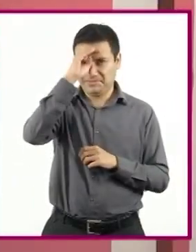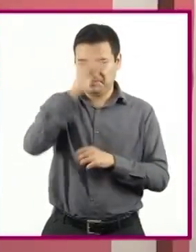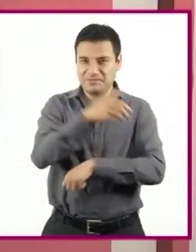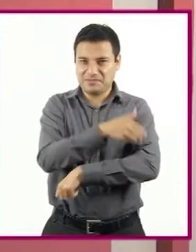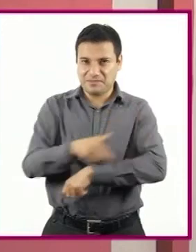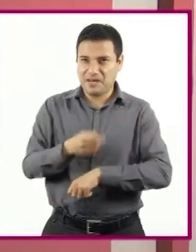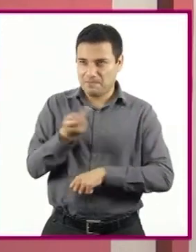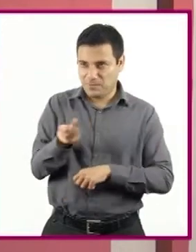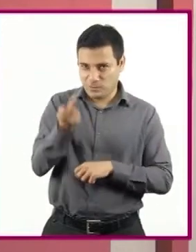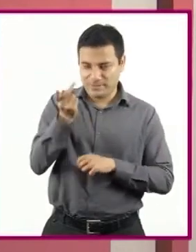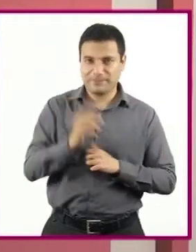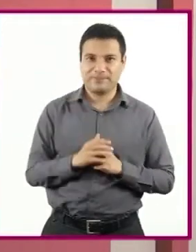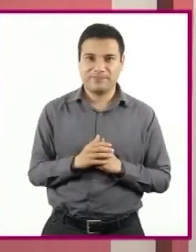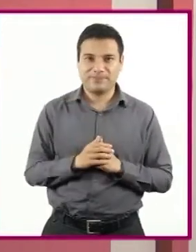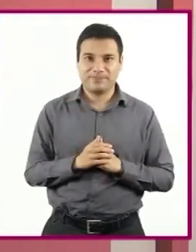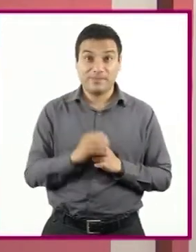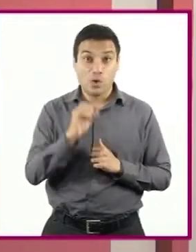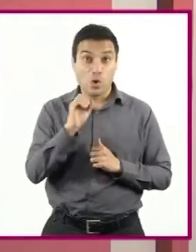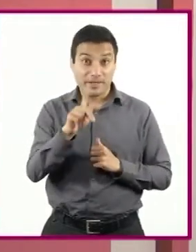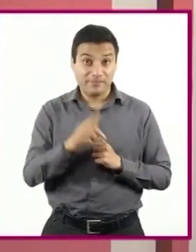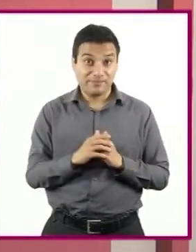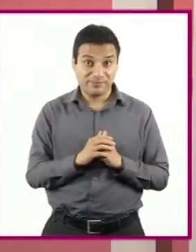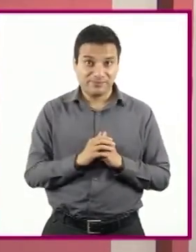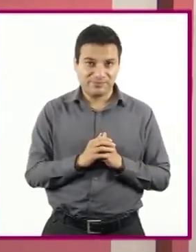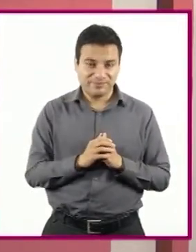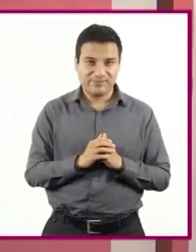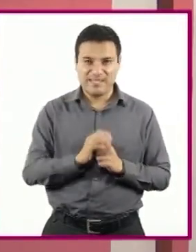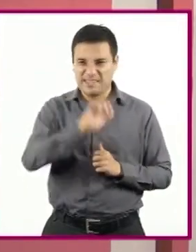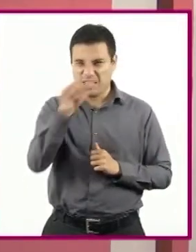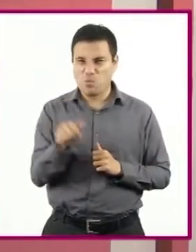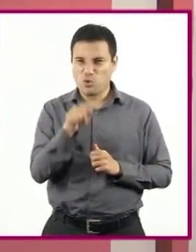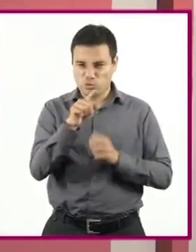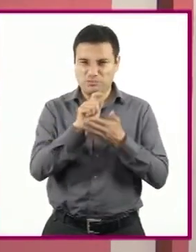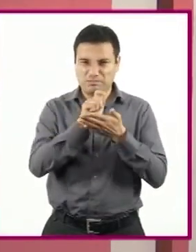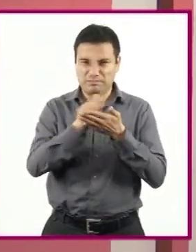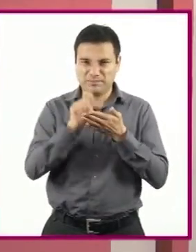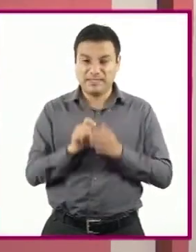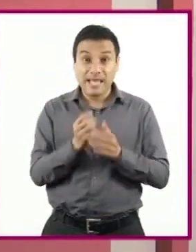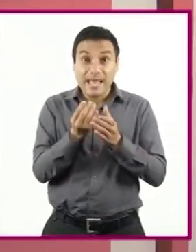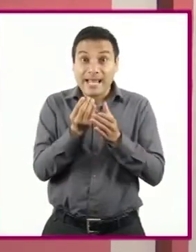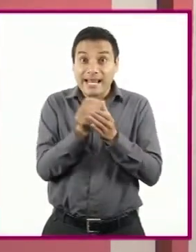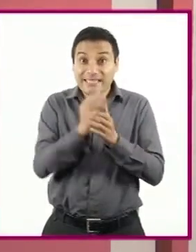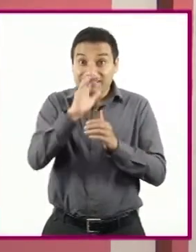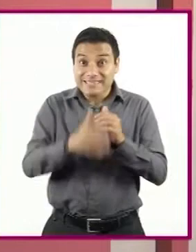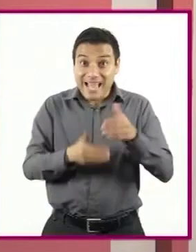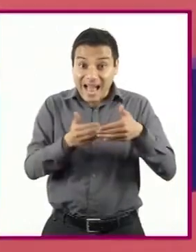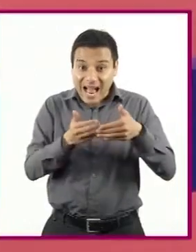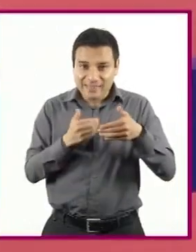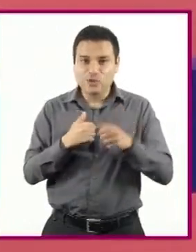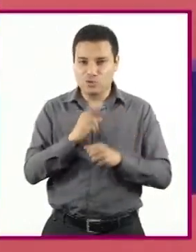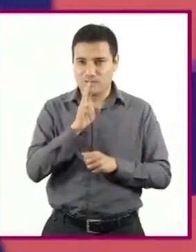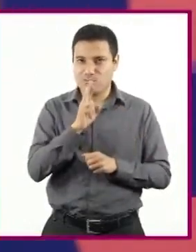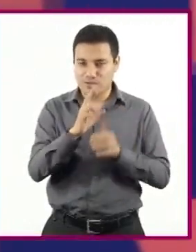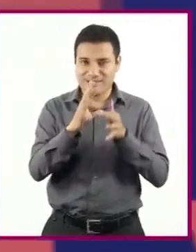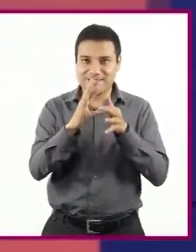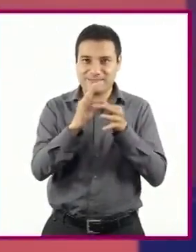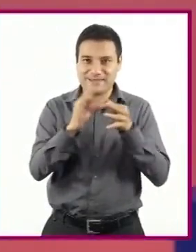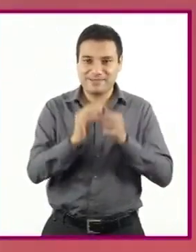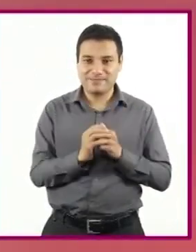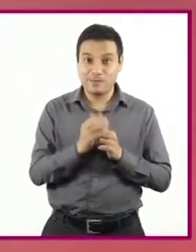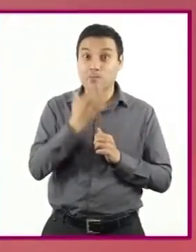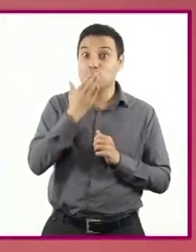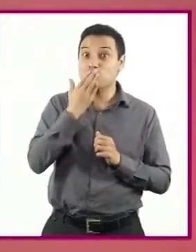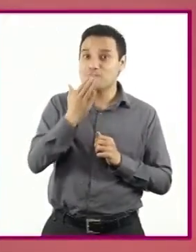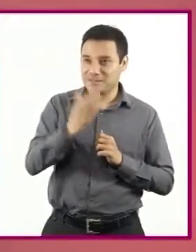familiares y amigos y poder completar el reto. Recuerden que al final de la sesión Les daremos las respuestas. ¡Qué buen reto,